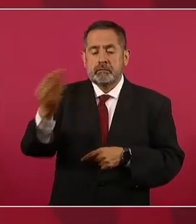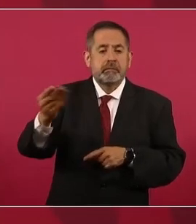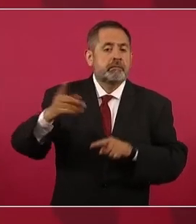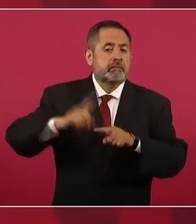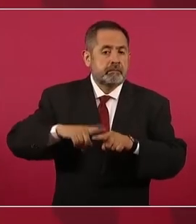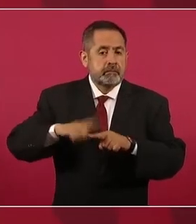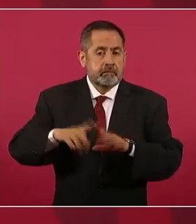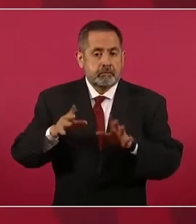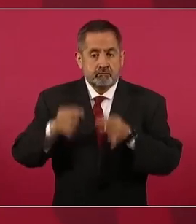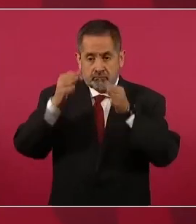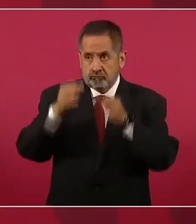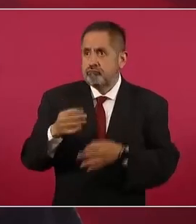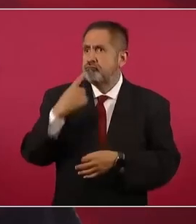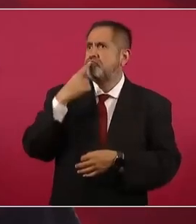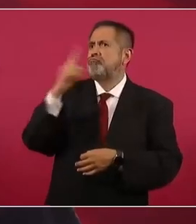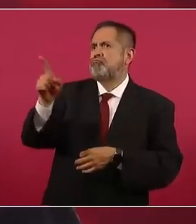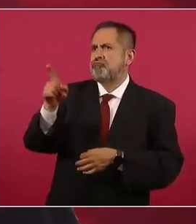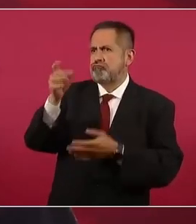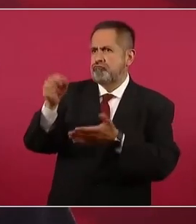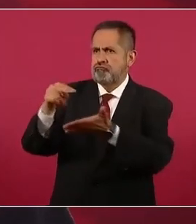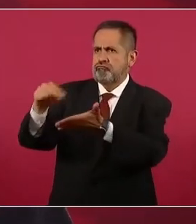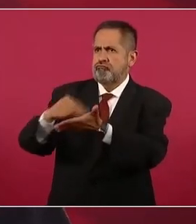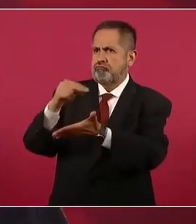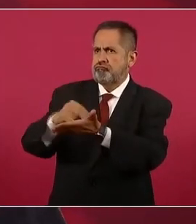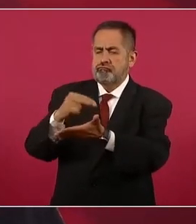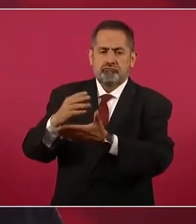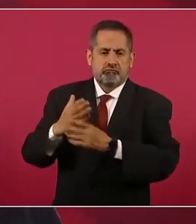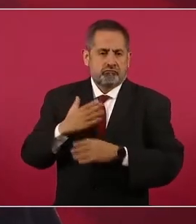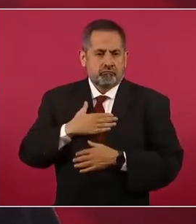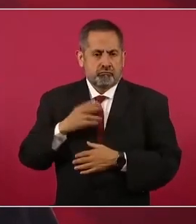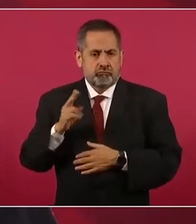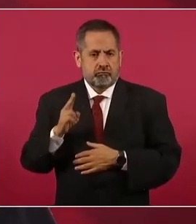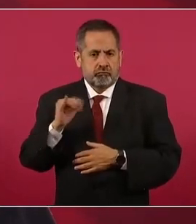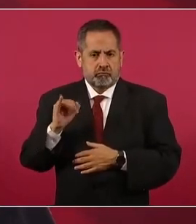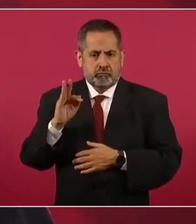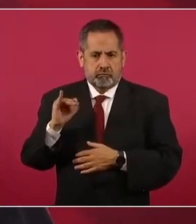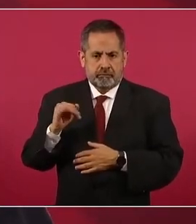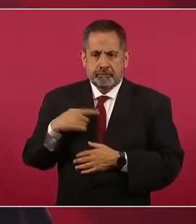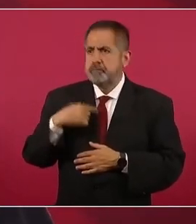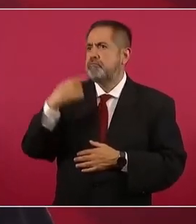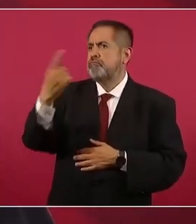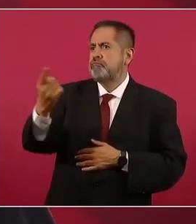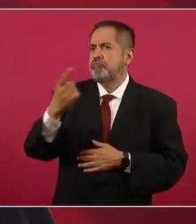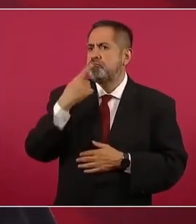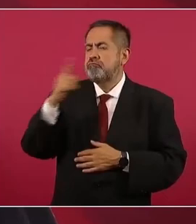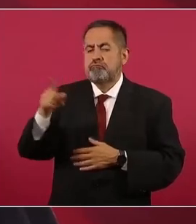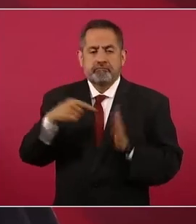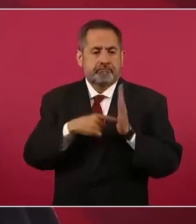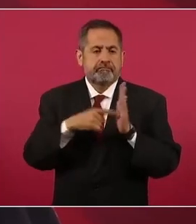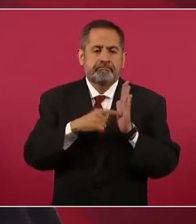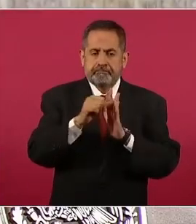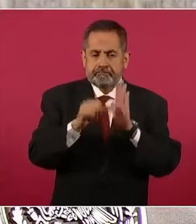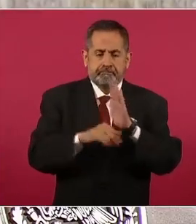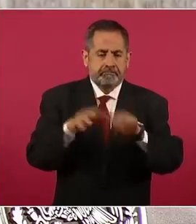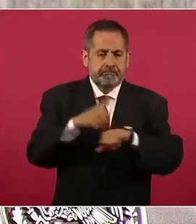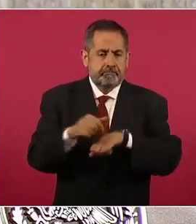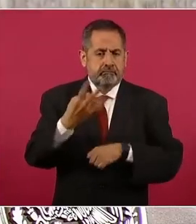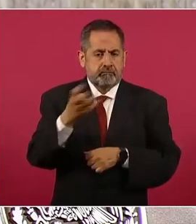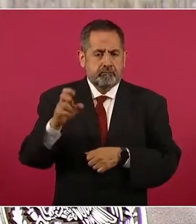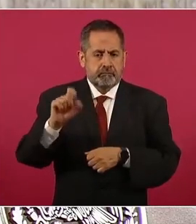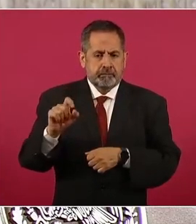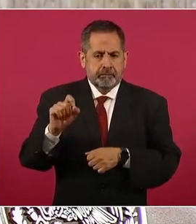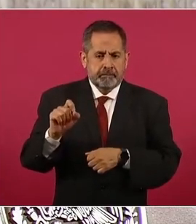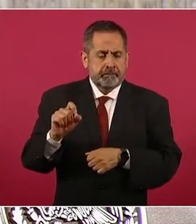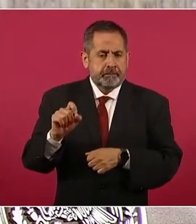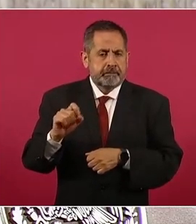presentada formalmente por la Unidad de Inteligencia Financiera. Es el artículo 400B